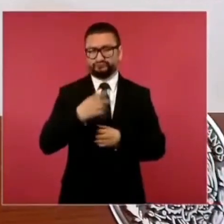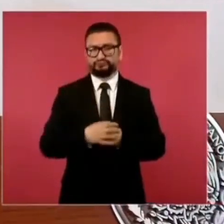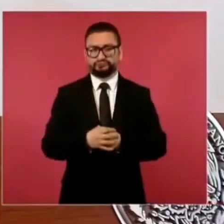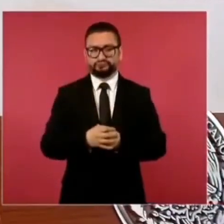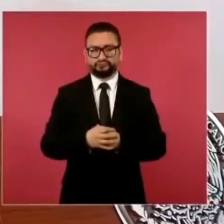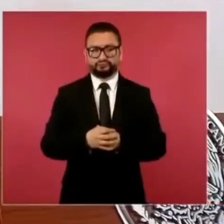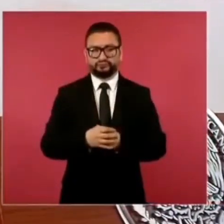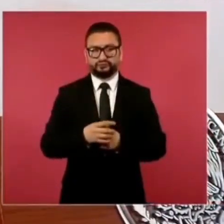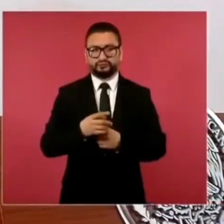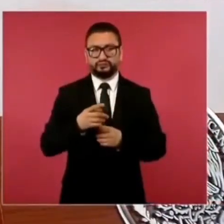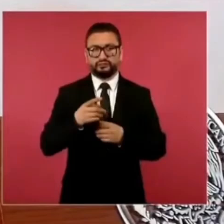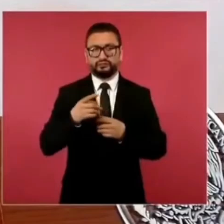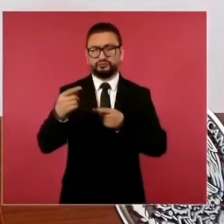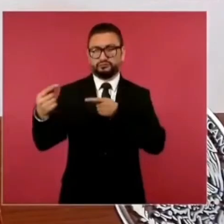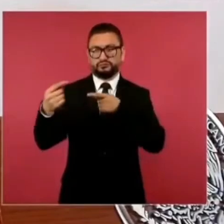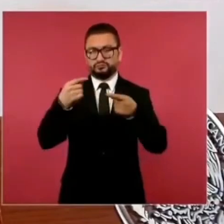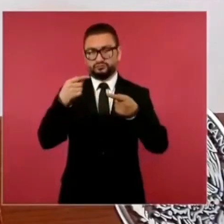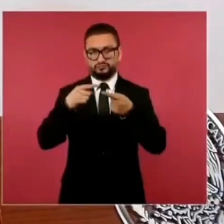criterios.